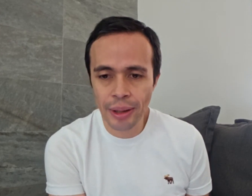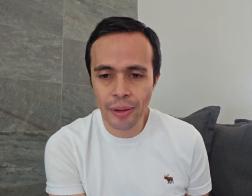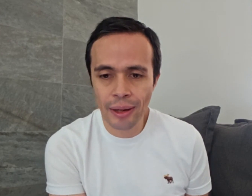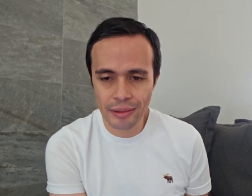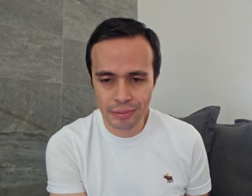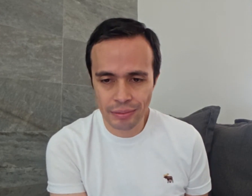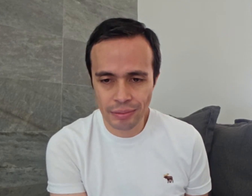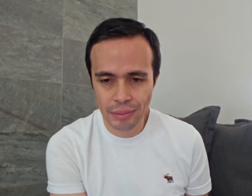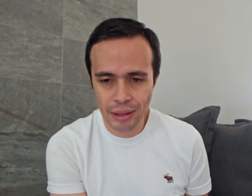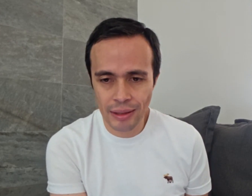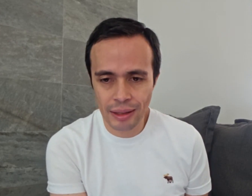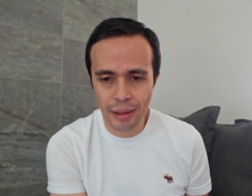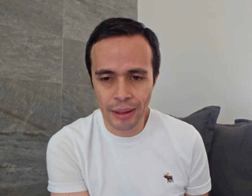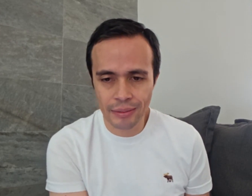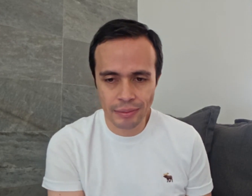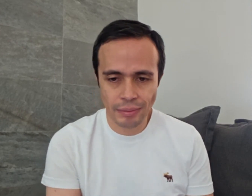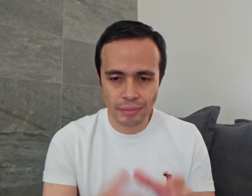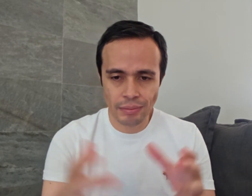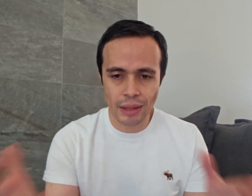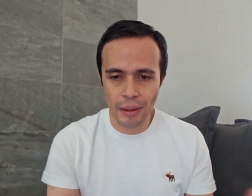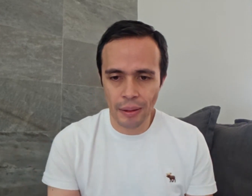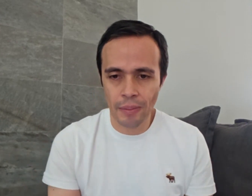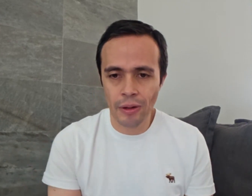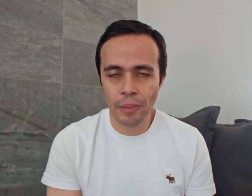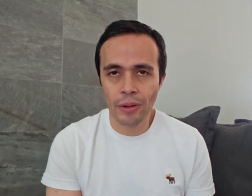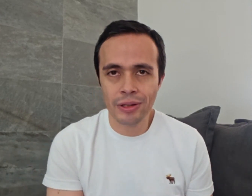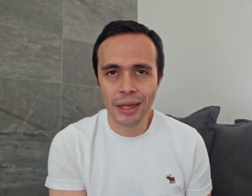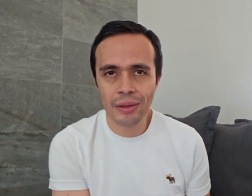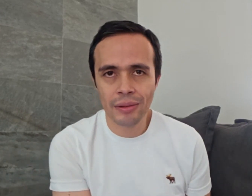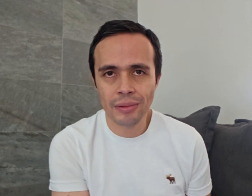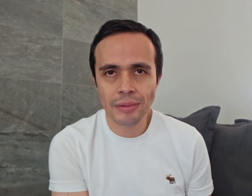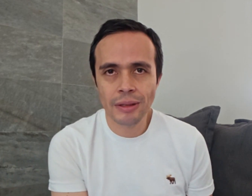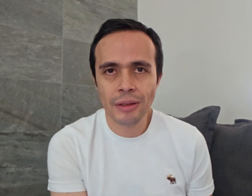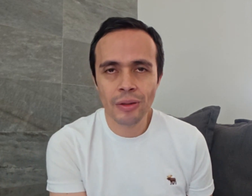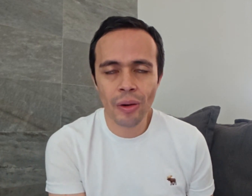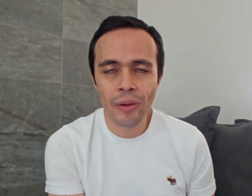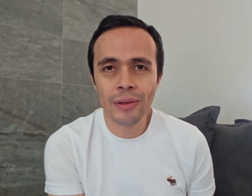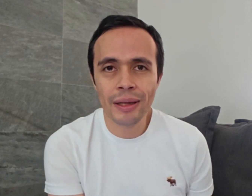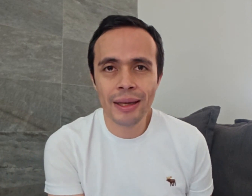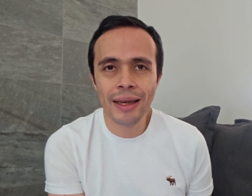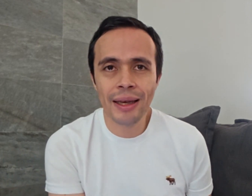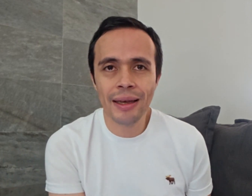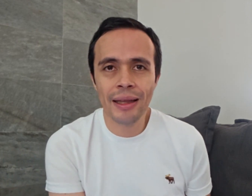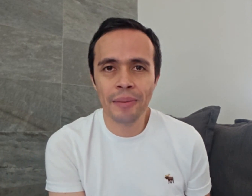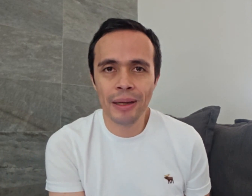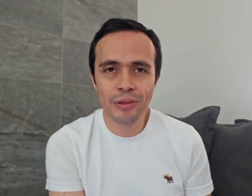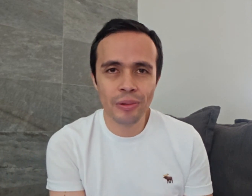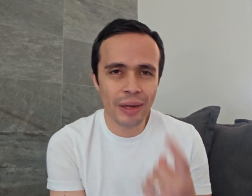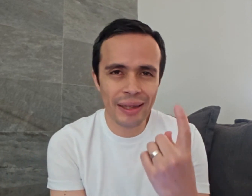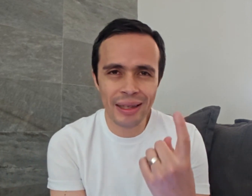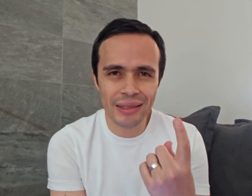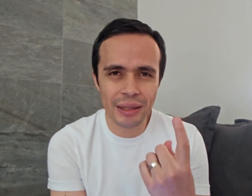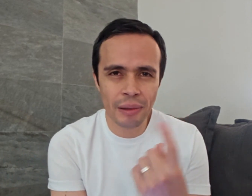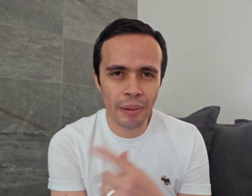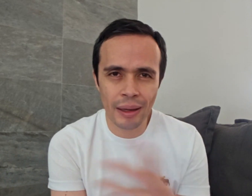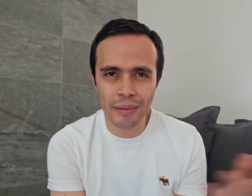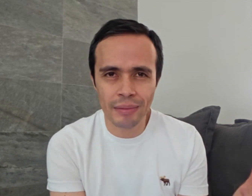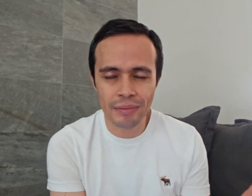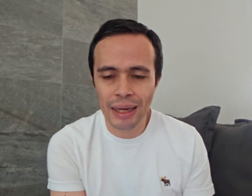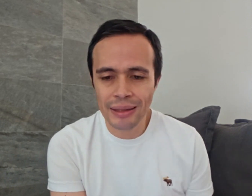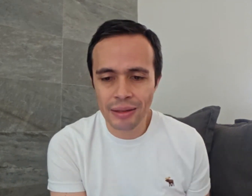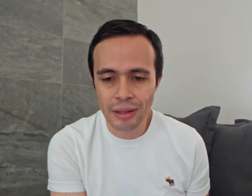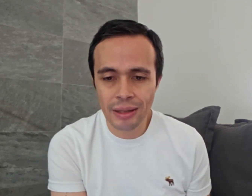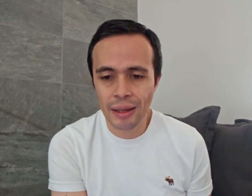10 distribuidoras que estaban monopolizando todo y que además una de ellas se